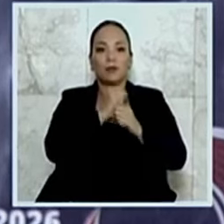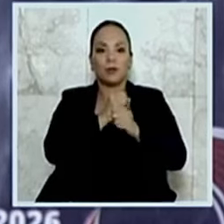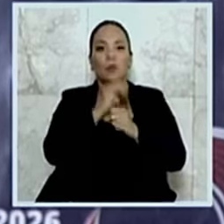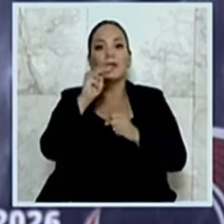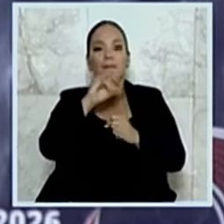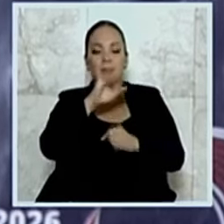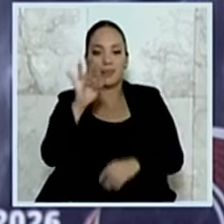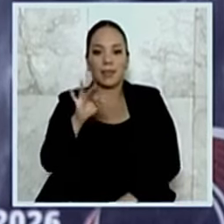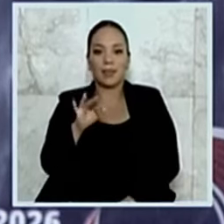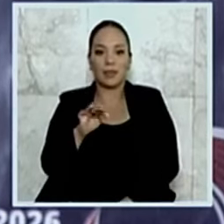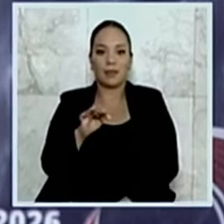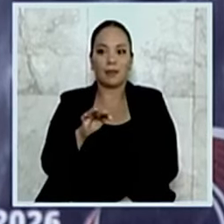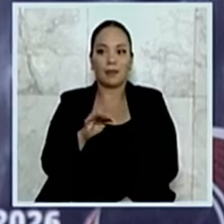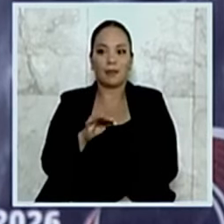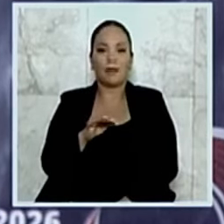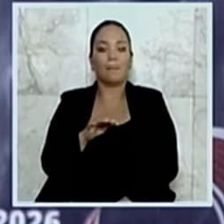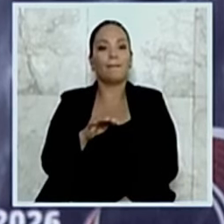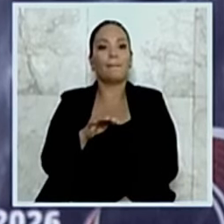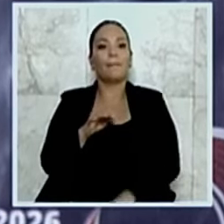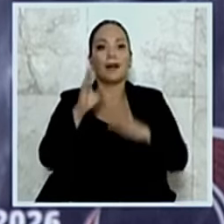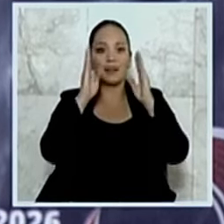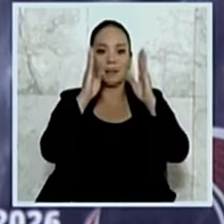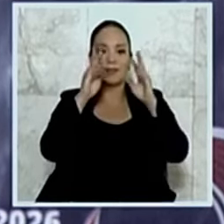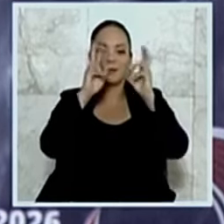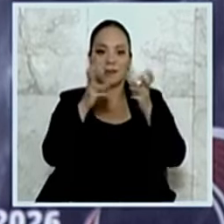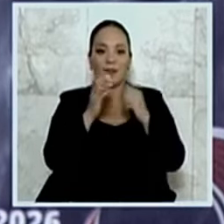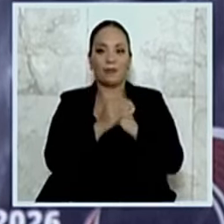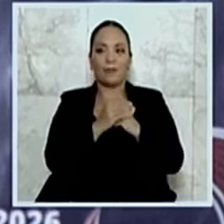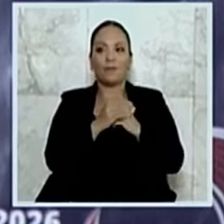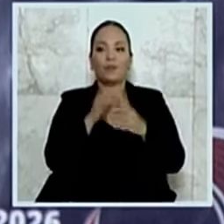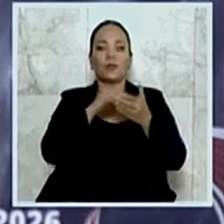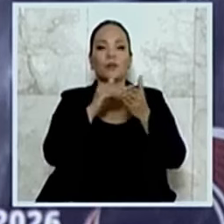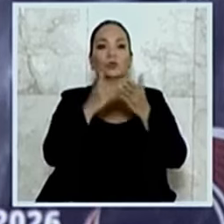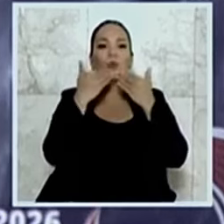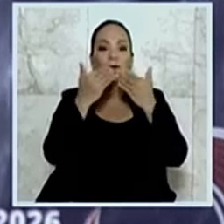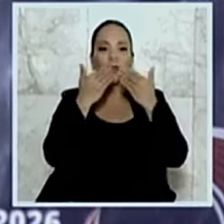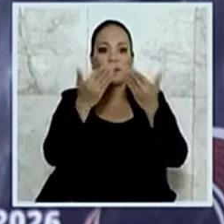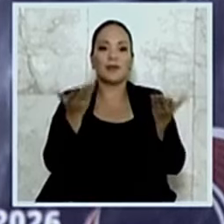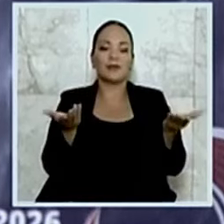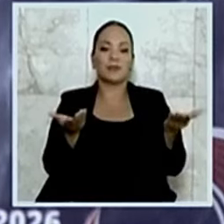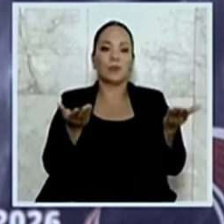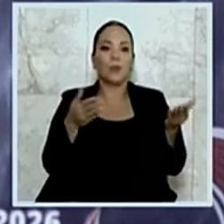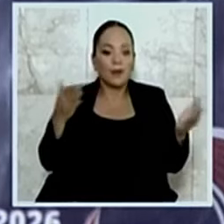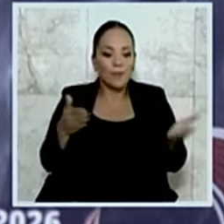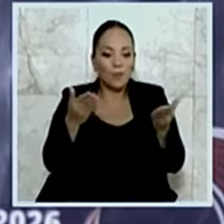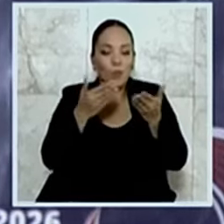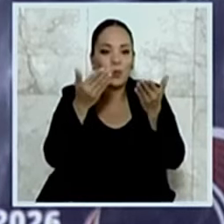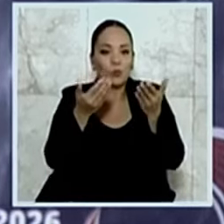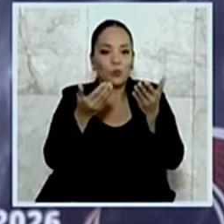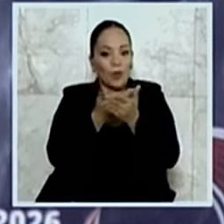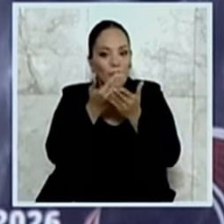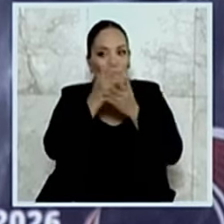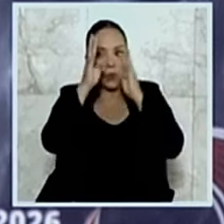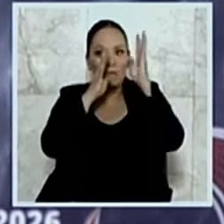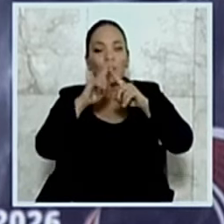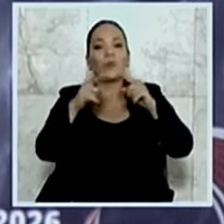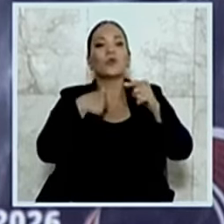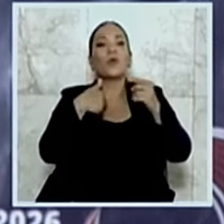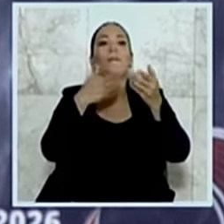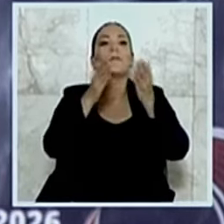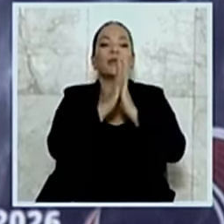conversemos sobre no solamente la tecnología, pero el proyecto de ley en el que estamos trabajando en el MISID precisamente